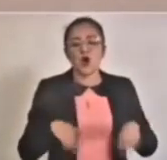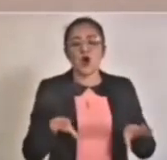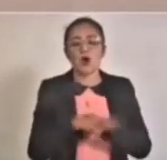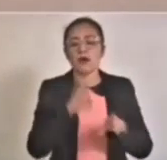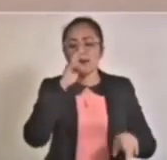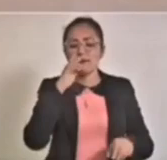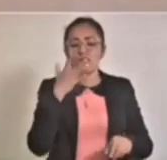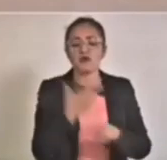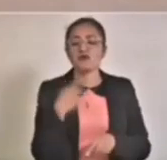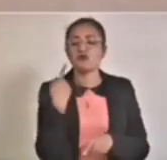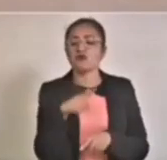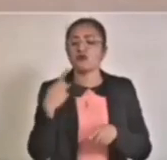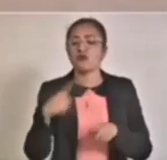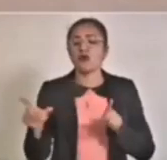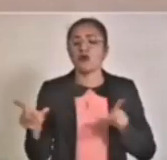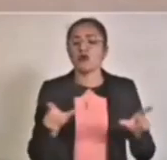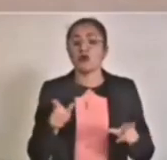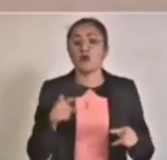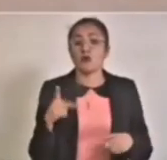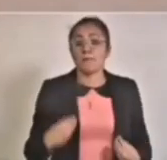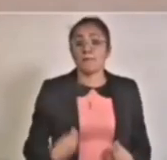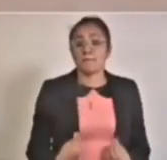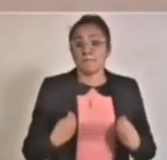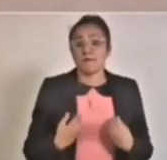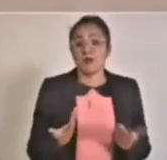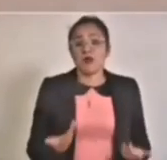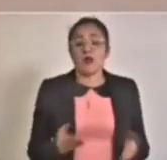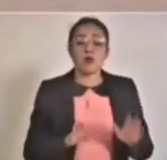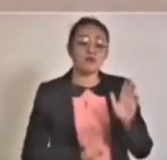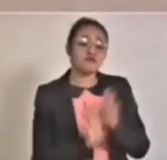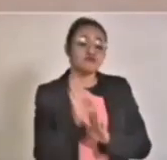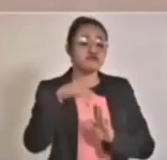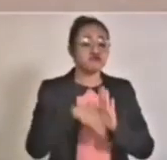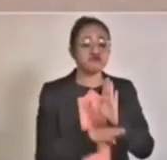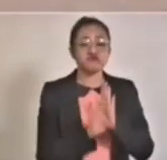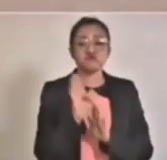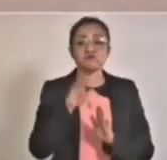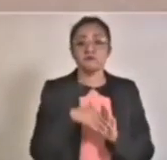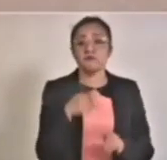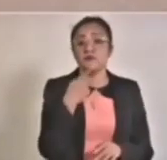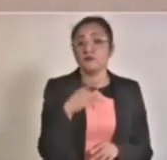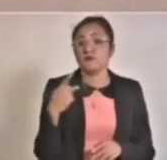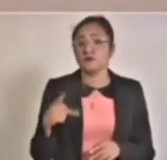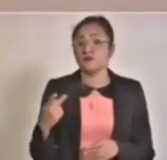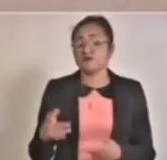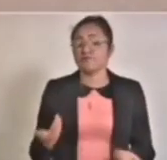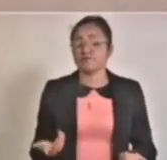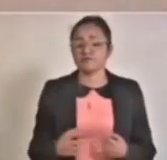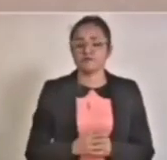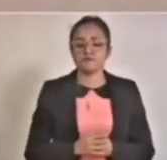un control de estas subidas y bajadas. Doctor Martínez.